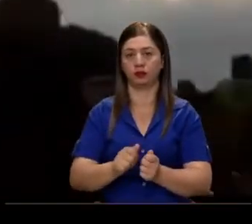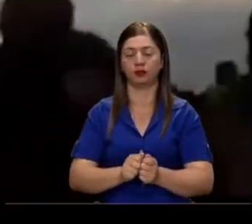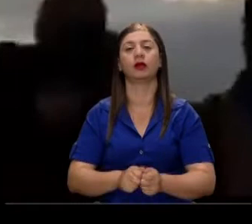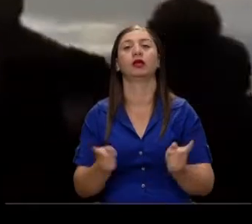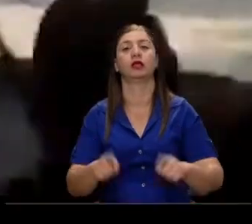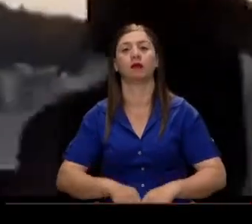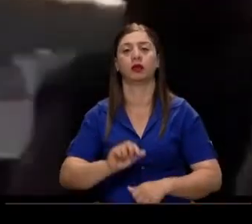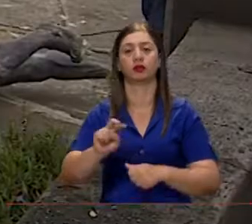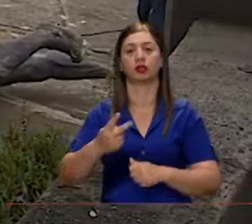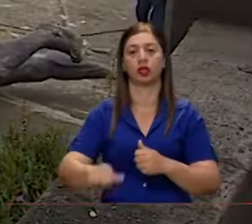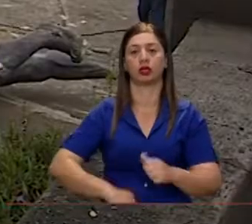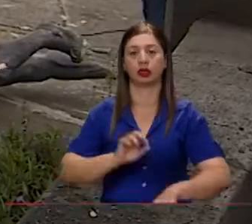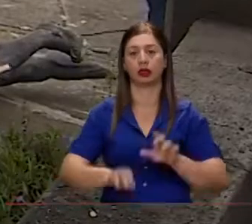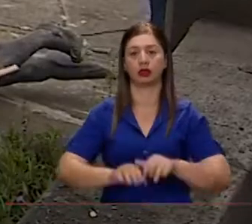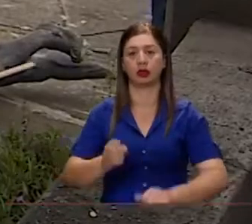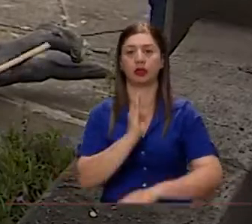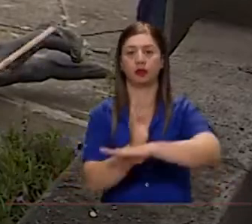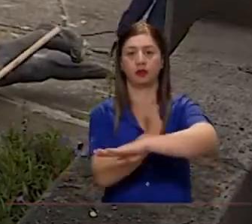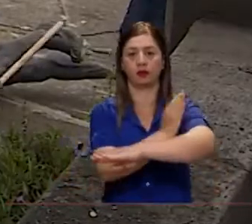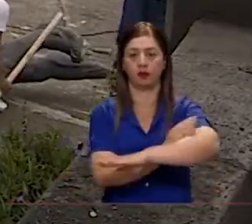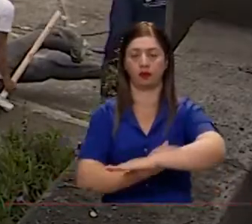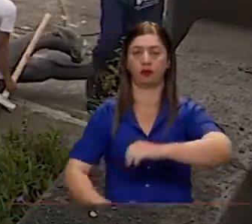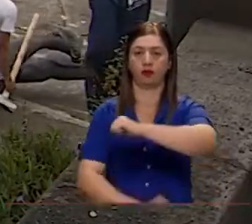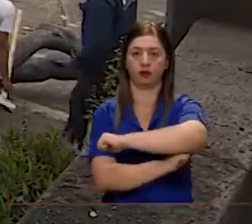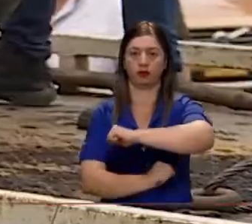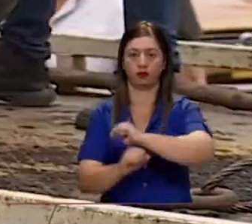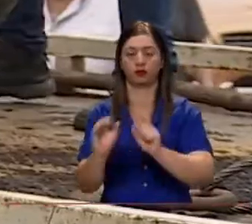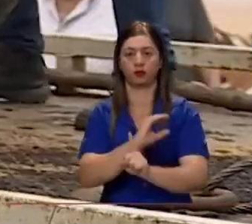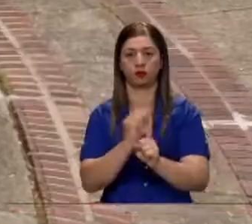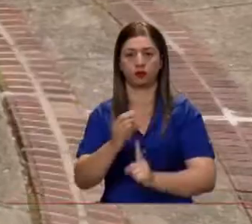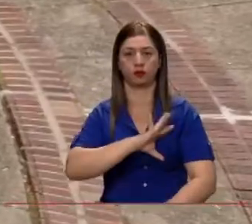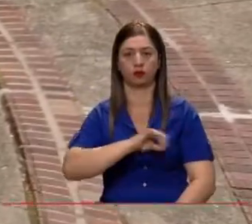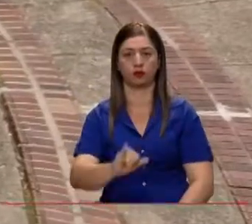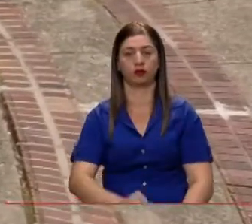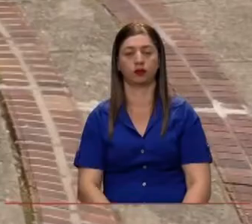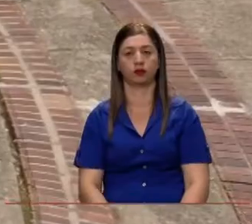a su vez el subsecretario de Patrimonio de Bibliotecas e Infraestructuras Cultural de Santiago de Cali.